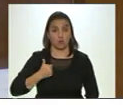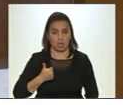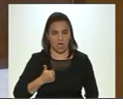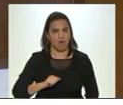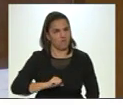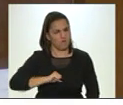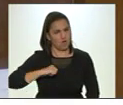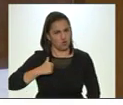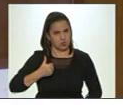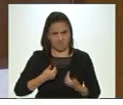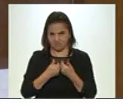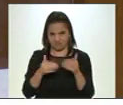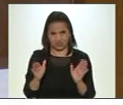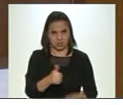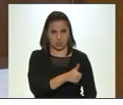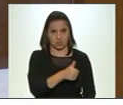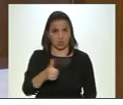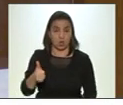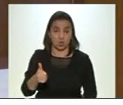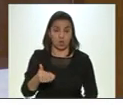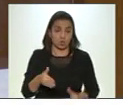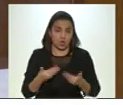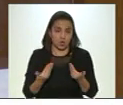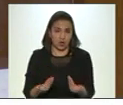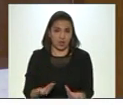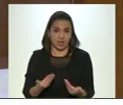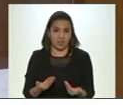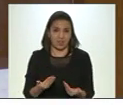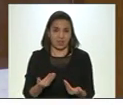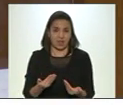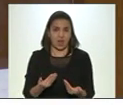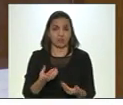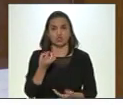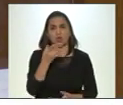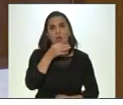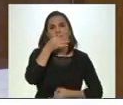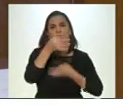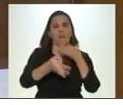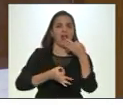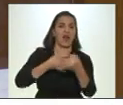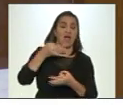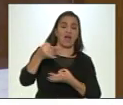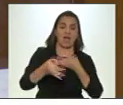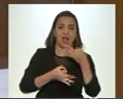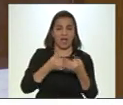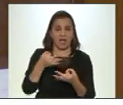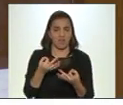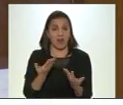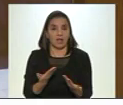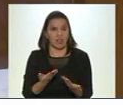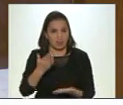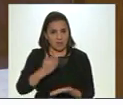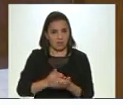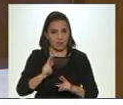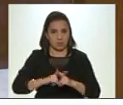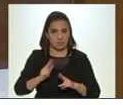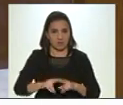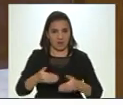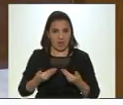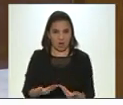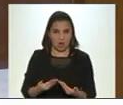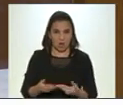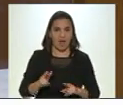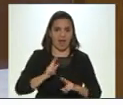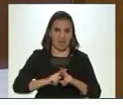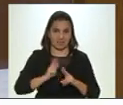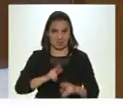disposición absoluta de todos. De lo contrario, hoy día son meras palabras, meros discursos, y lo que hay que hacer ahora es acción. Muchas